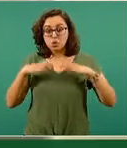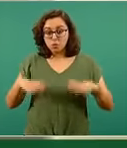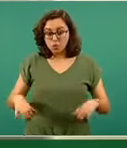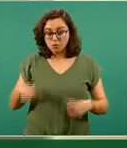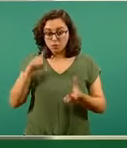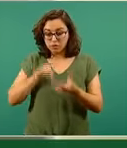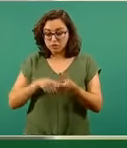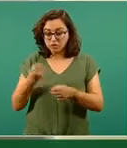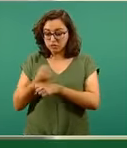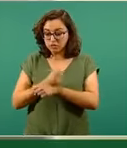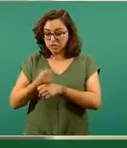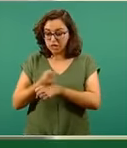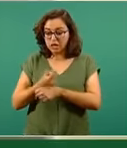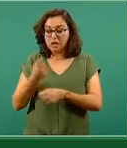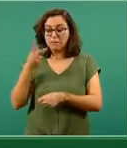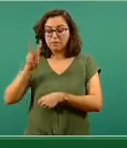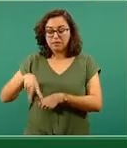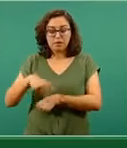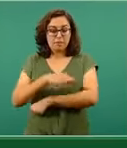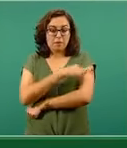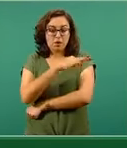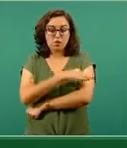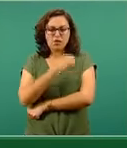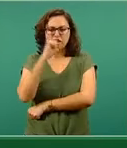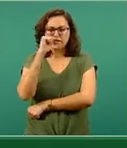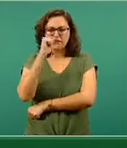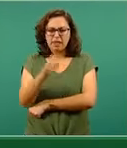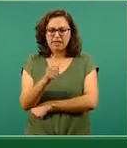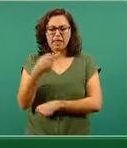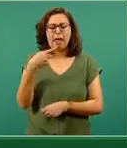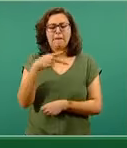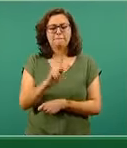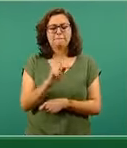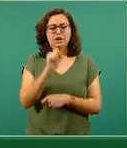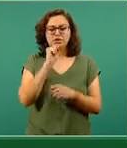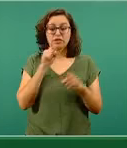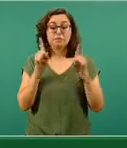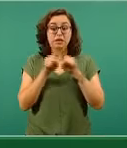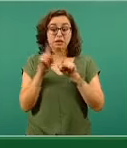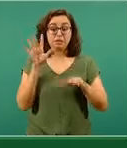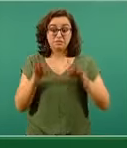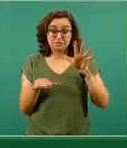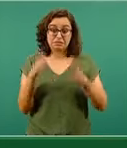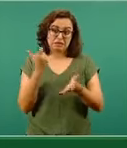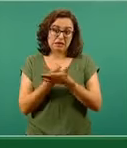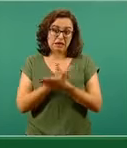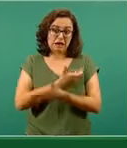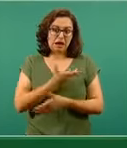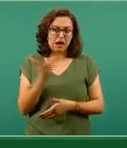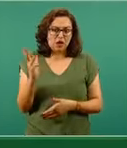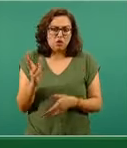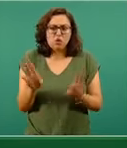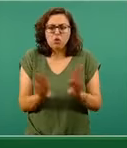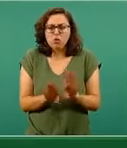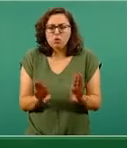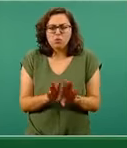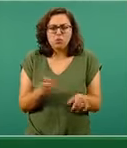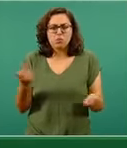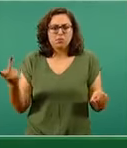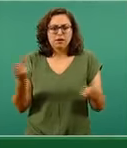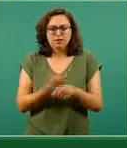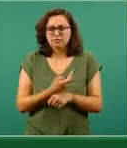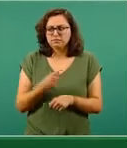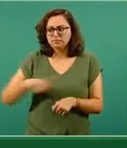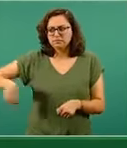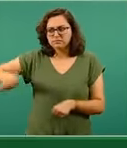para comprobar que no han sido vacunadas, pero nos refieren también que este estudio muchas veces es costoso. ¿Qué deberían hacer este tipo de